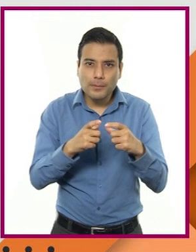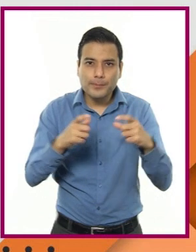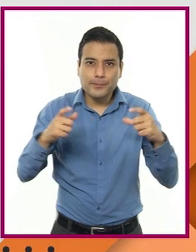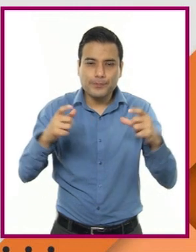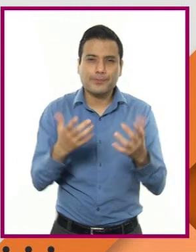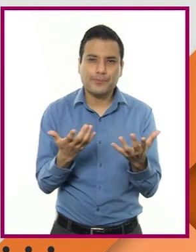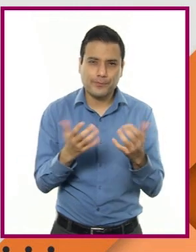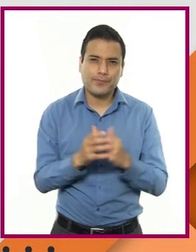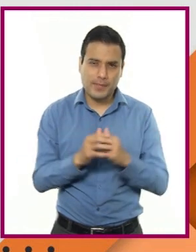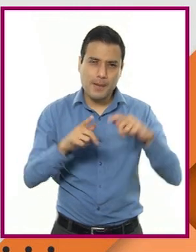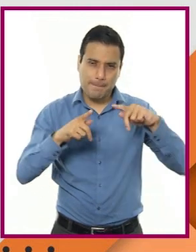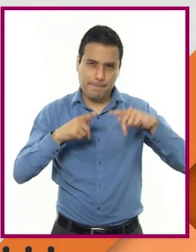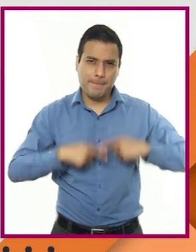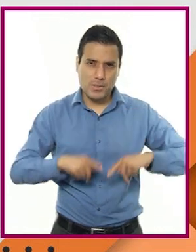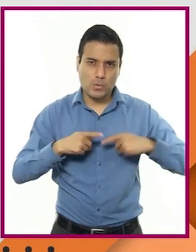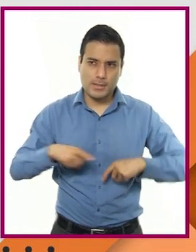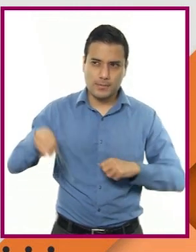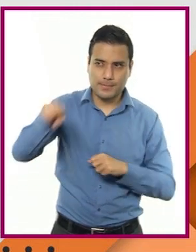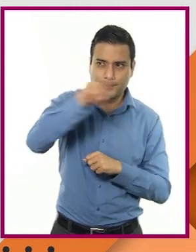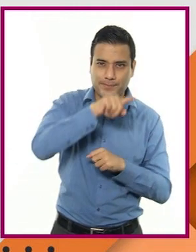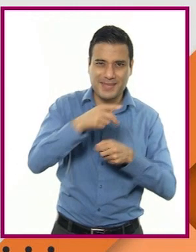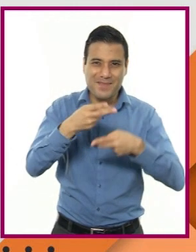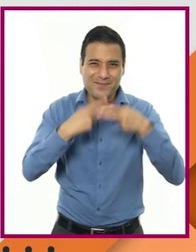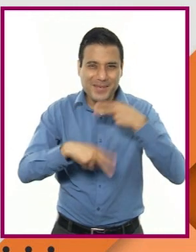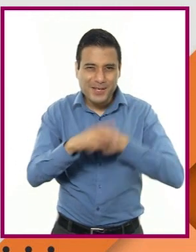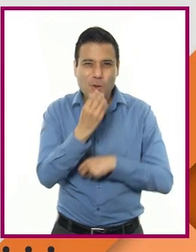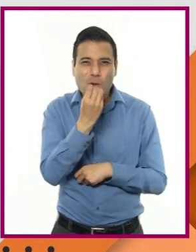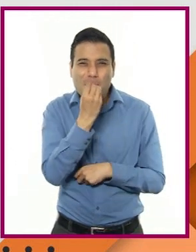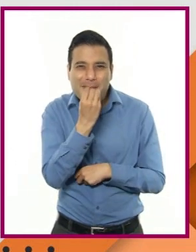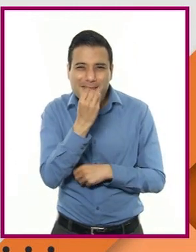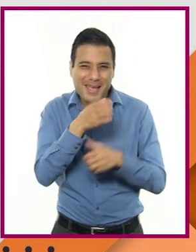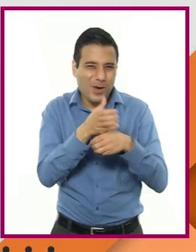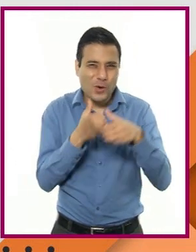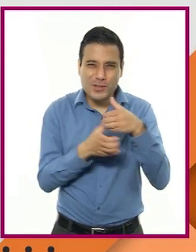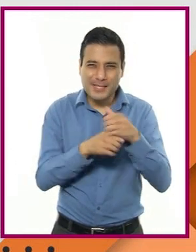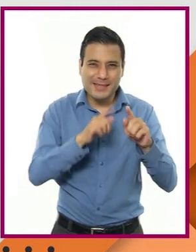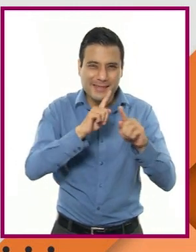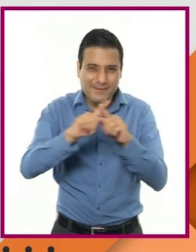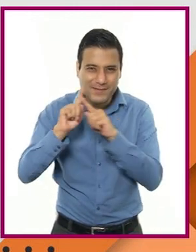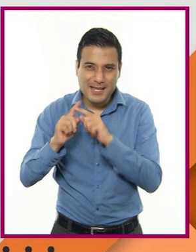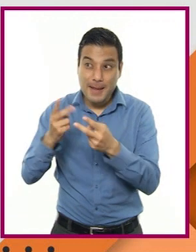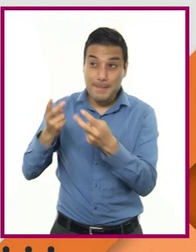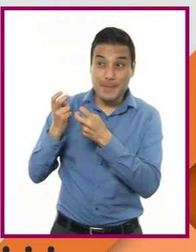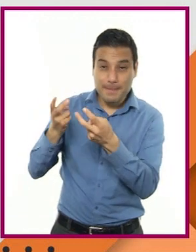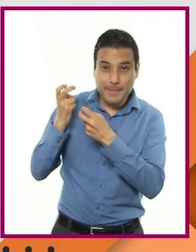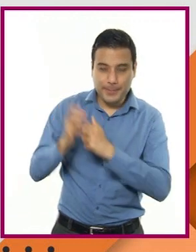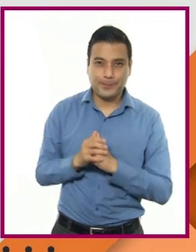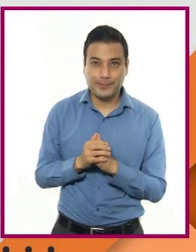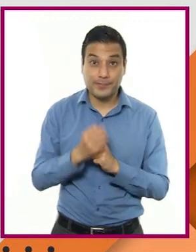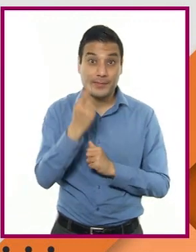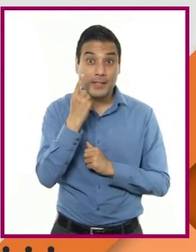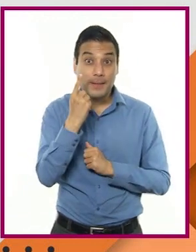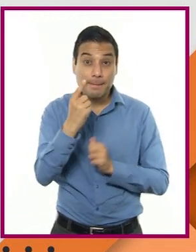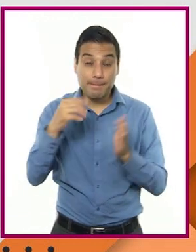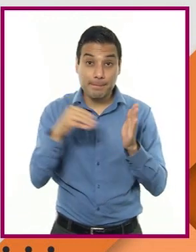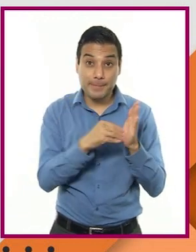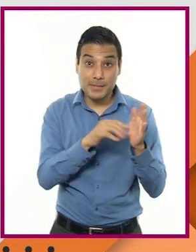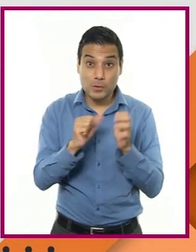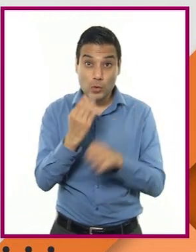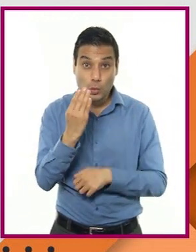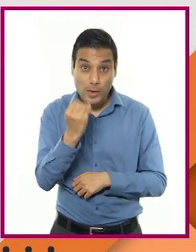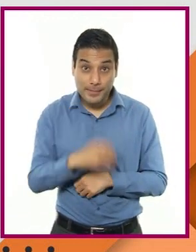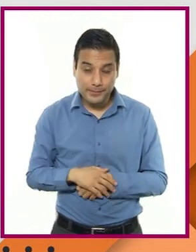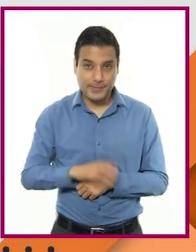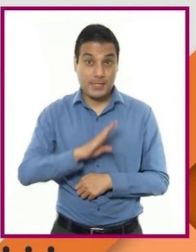de caravanas que traían a Veracruz bienes y alimentos. Sin embargo, en 1609, el gobierno colonial de